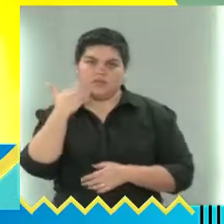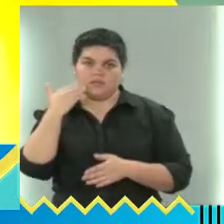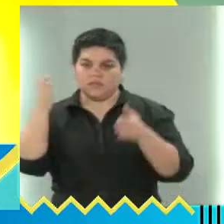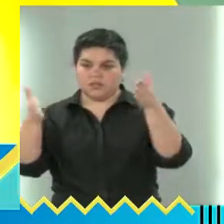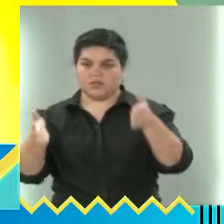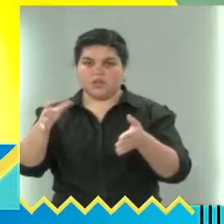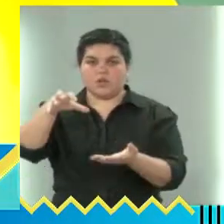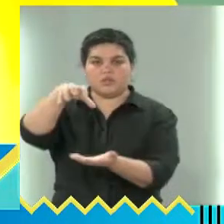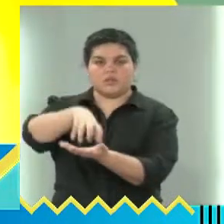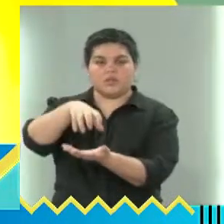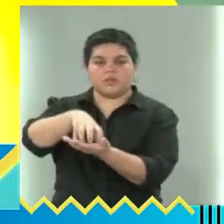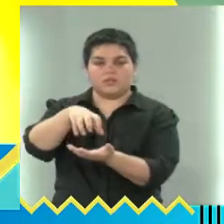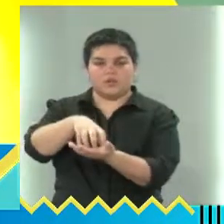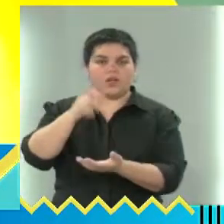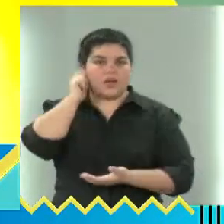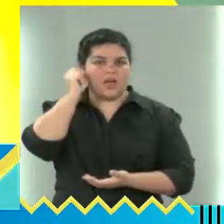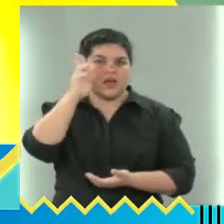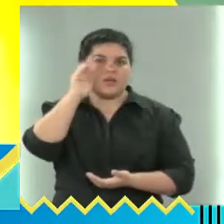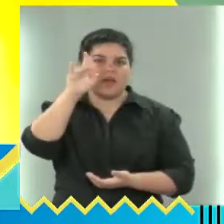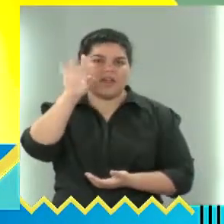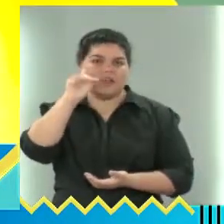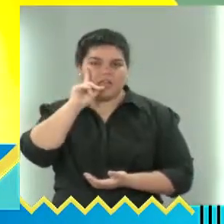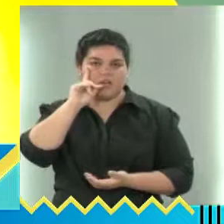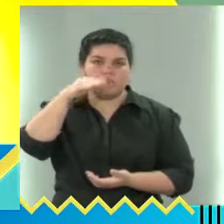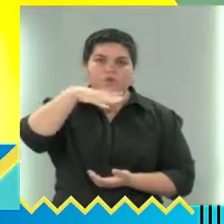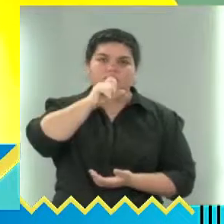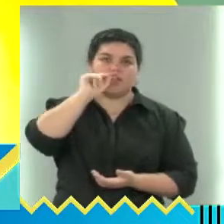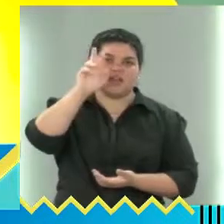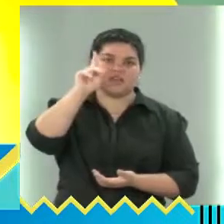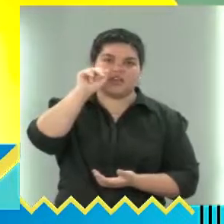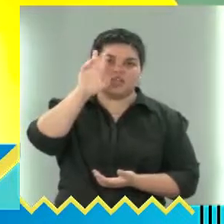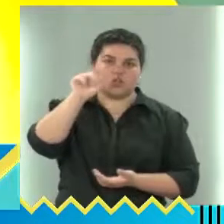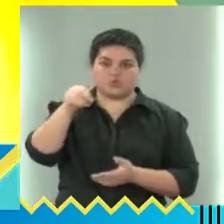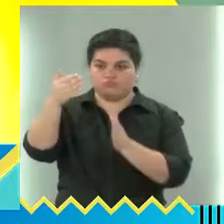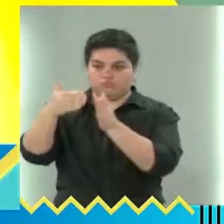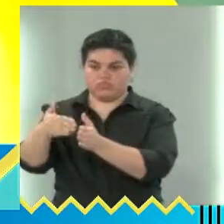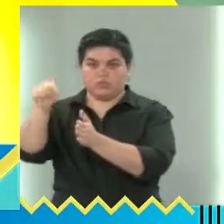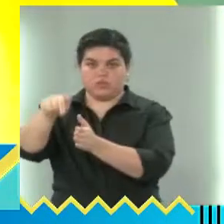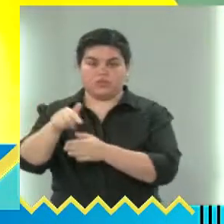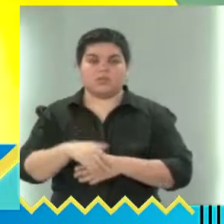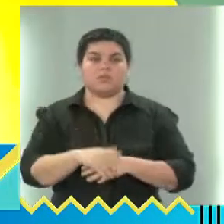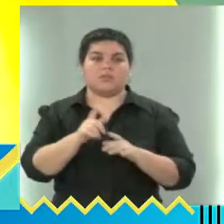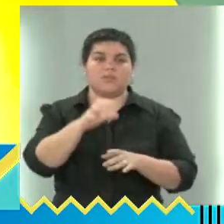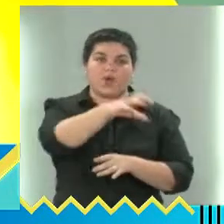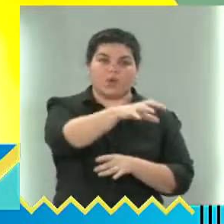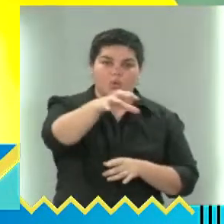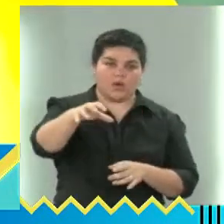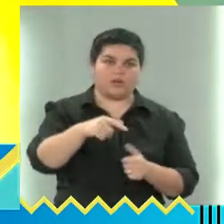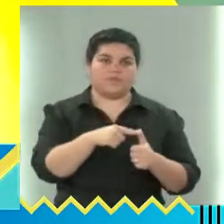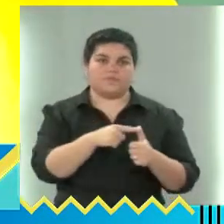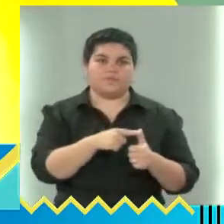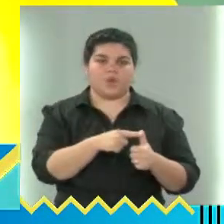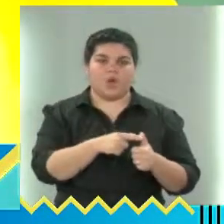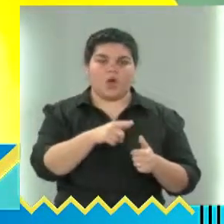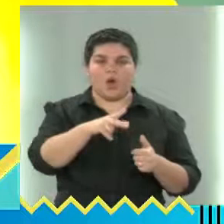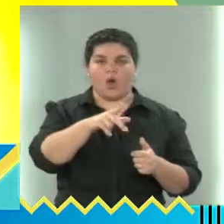Regional de Hemoterapia, Garibaldi y Montecaseros. Después en los distintos hospitales que tienen servicio de hemoterapia, como es el Lago,